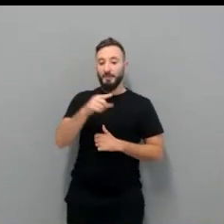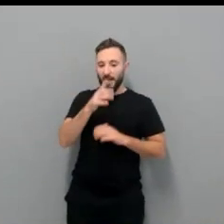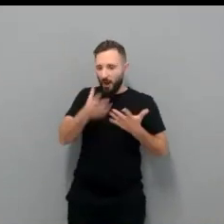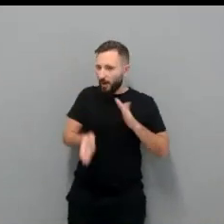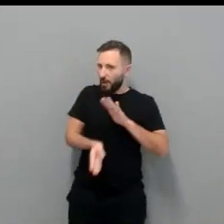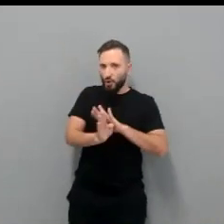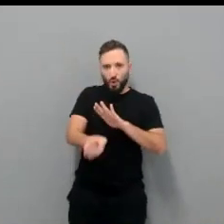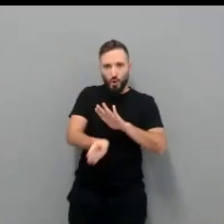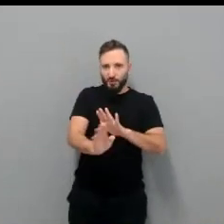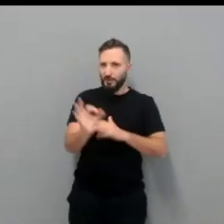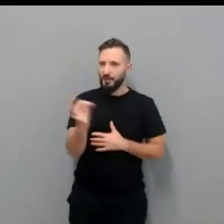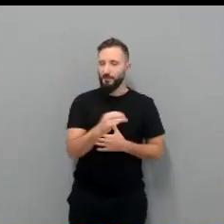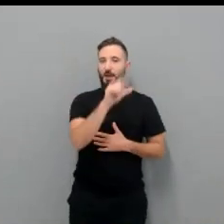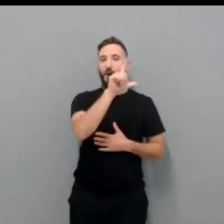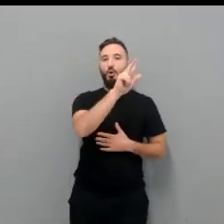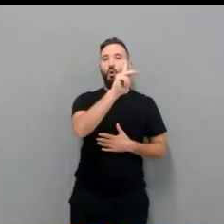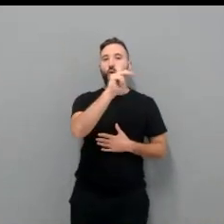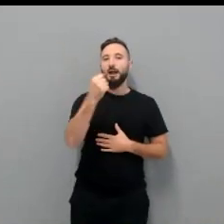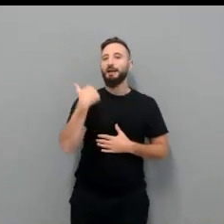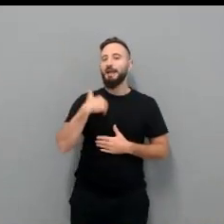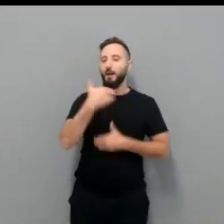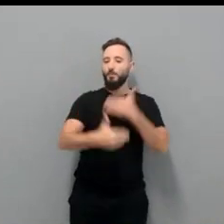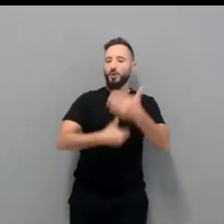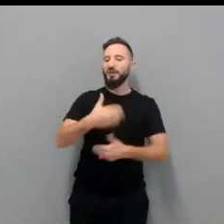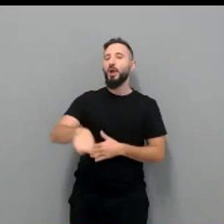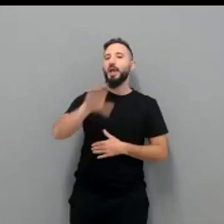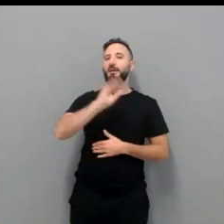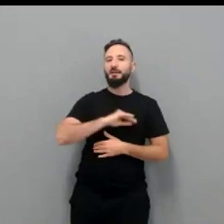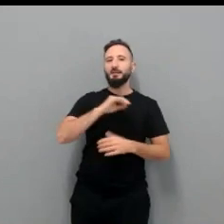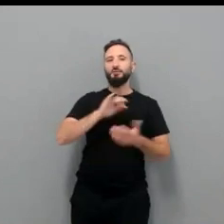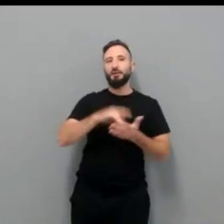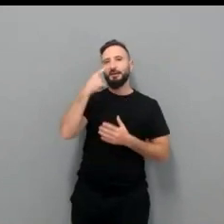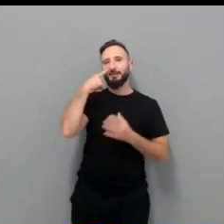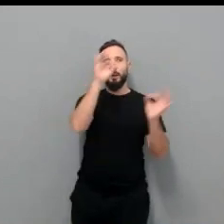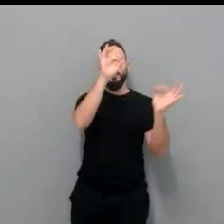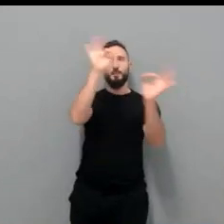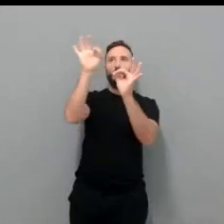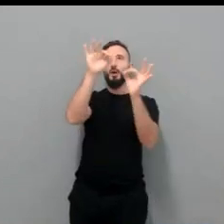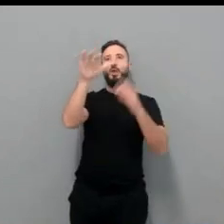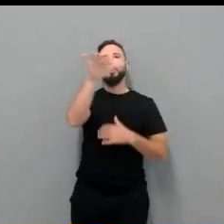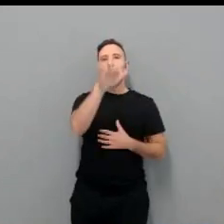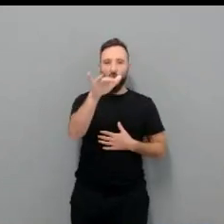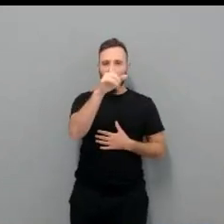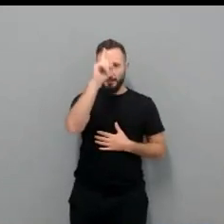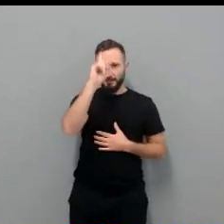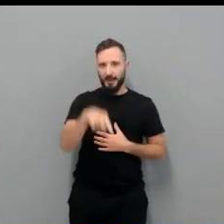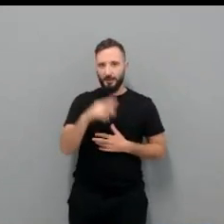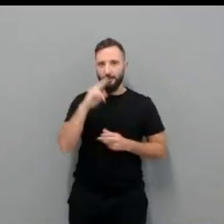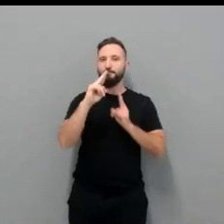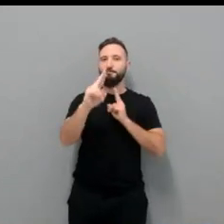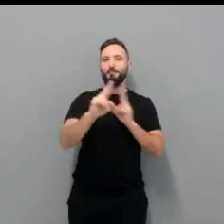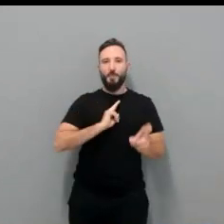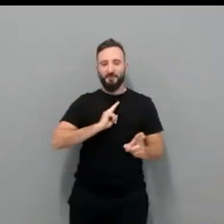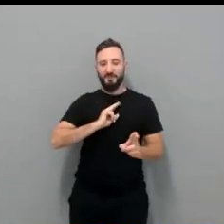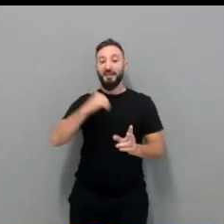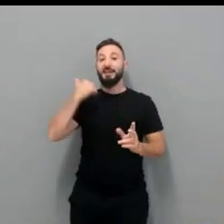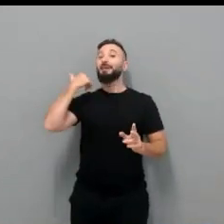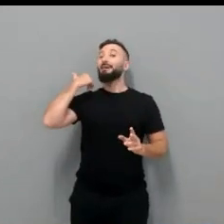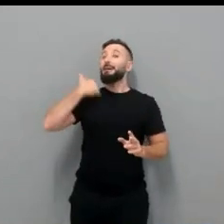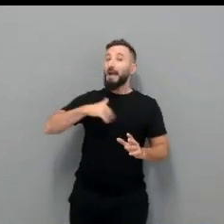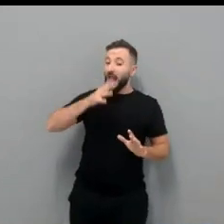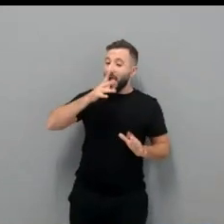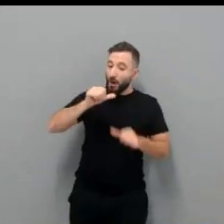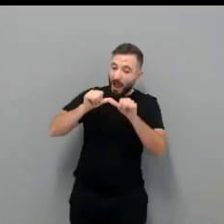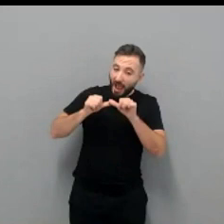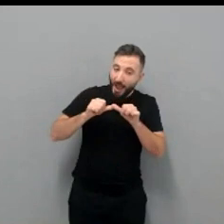sea, Luca ya entiende el proceso, se da cuenta dónde tiene que mirar y eso tiene una respuesta, y ahora pues ya vamos a ir, pues eso,